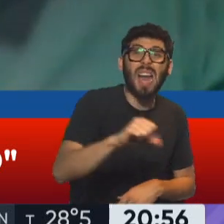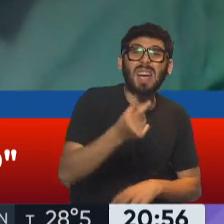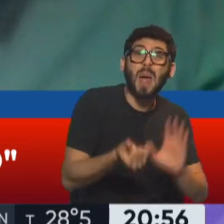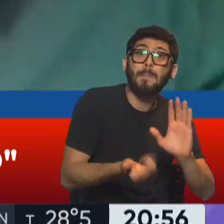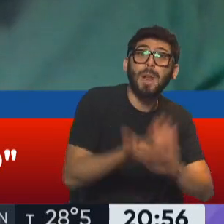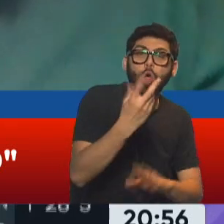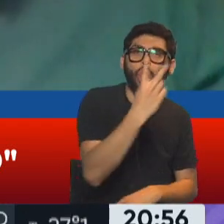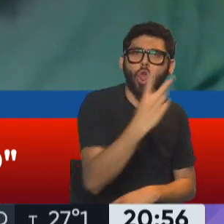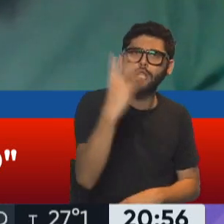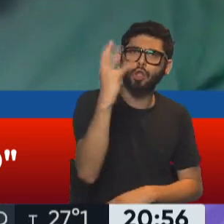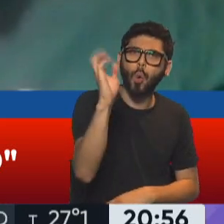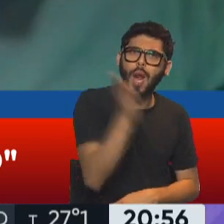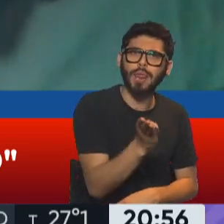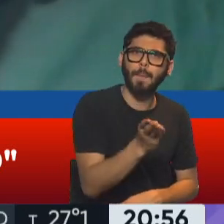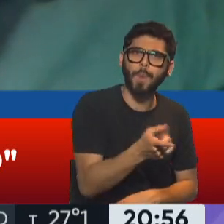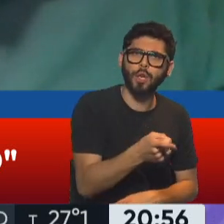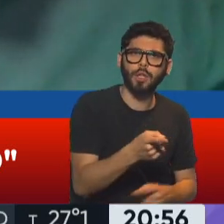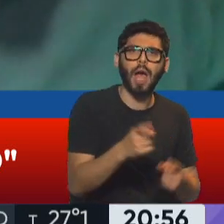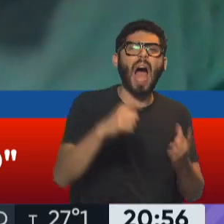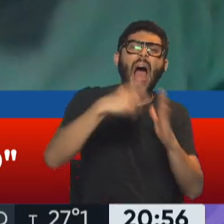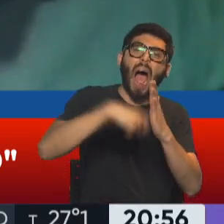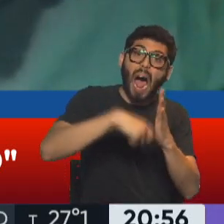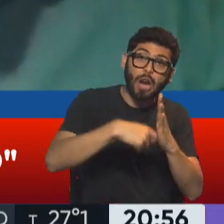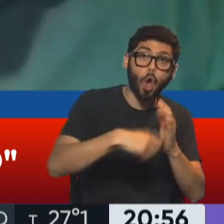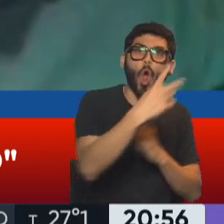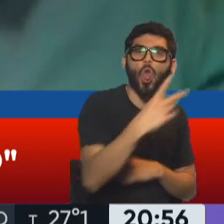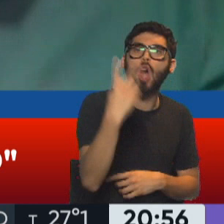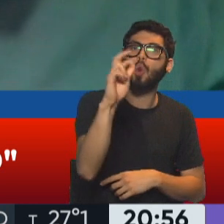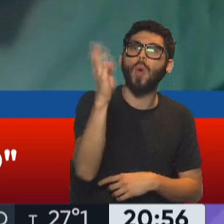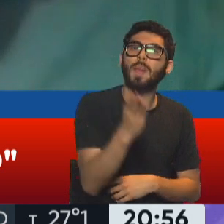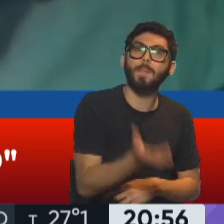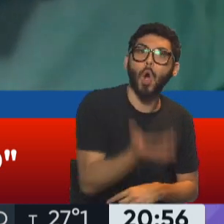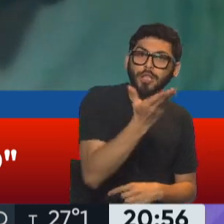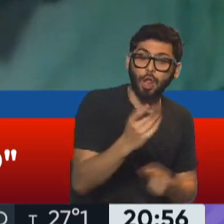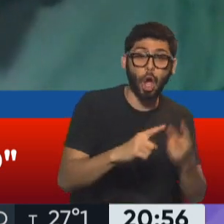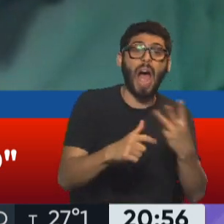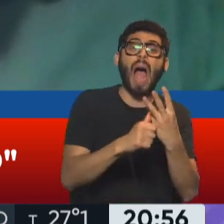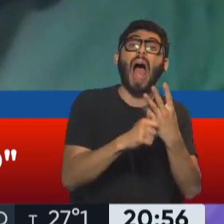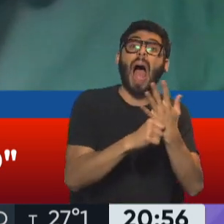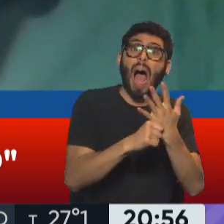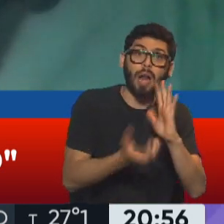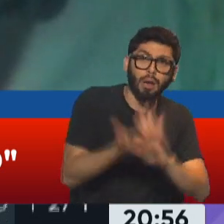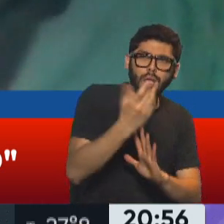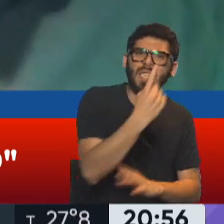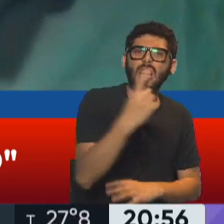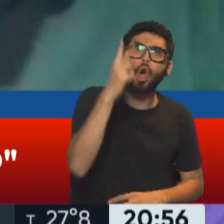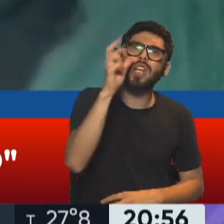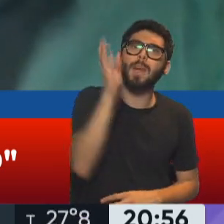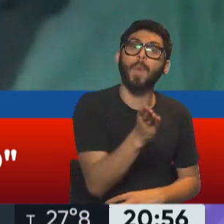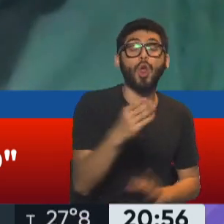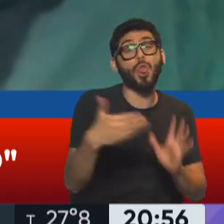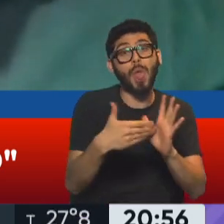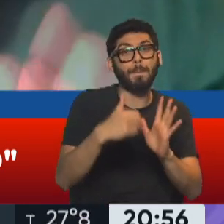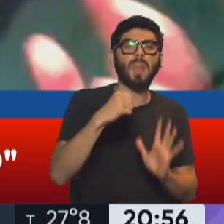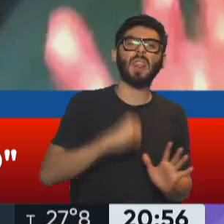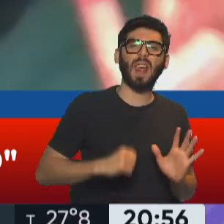un 240%, el precio del arroz un 220% y el precio de la carne un 170, un 180% de acuerdo al